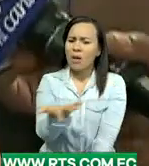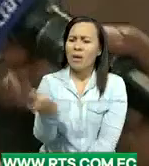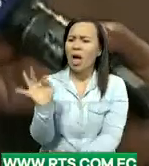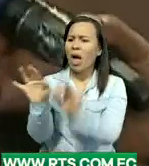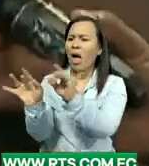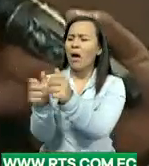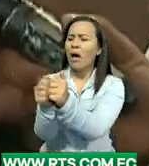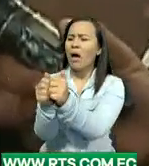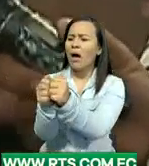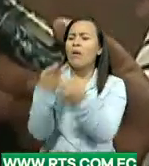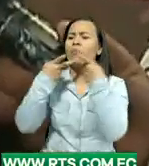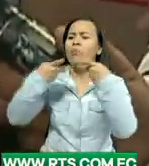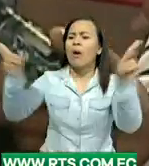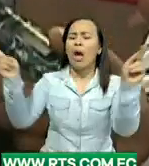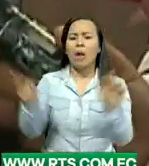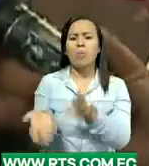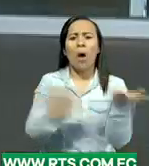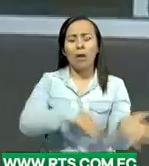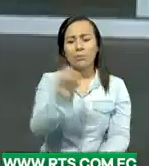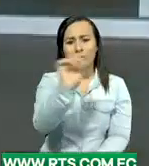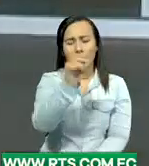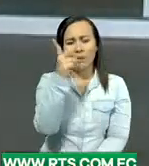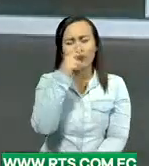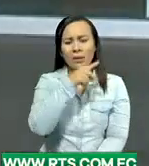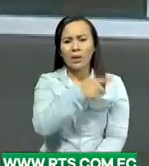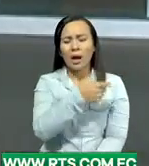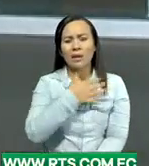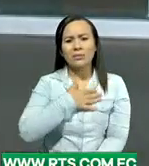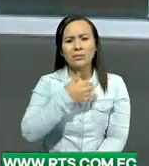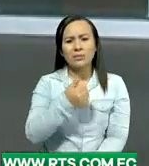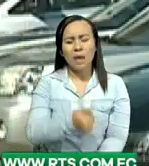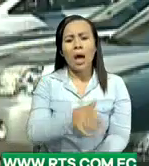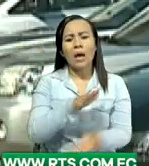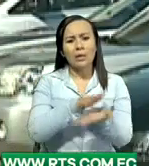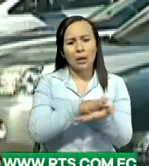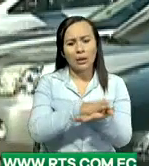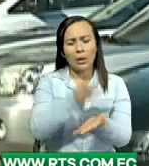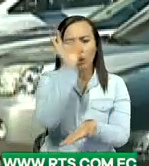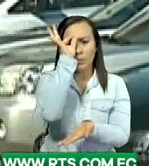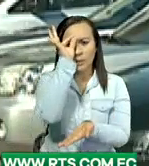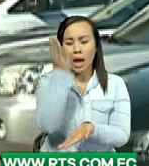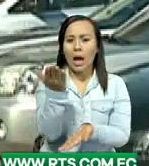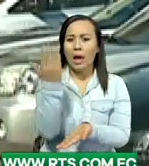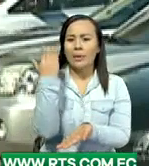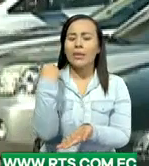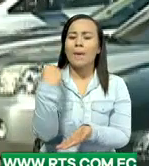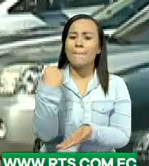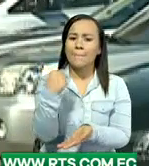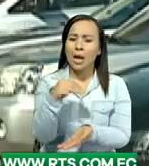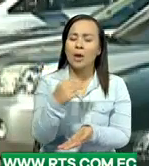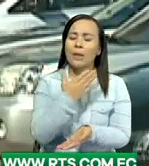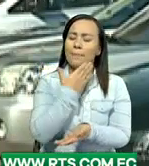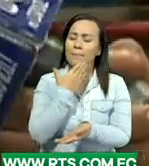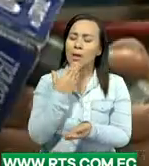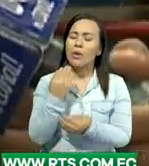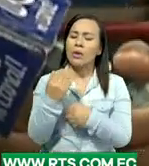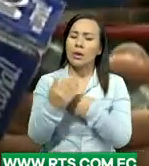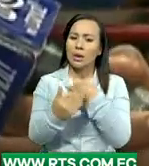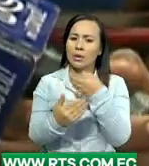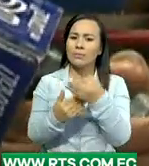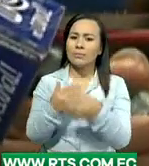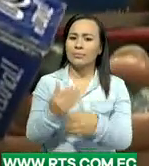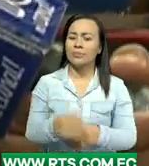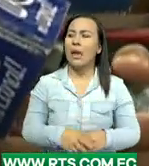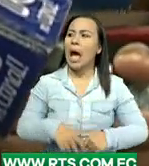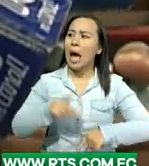encuentra estable en el mismo pronóstico médico. Al contrario, indicaron que la noche del miércoles tuvo una aparente mejoría. Cuando entró